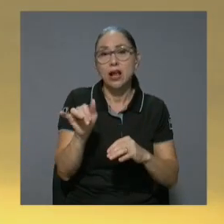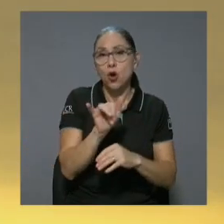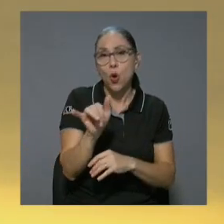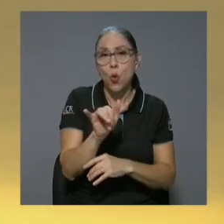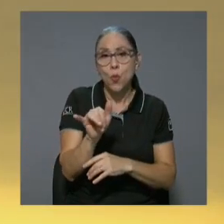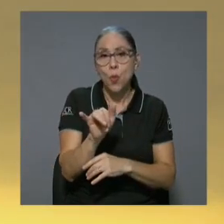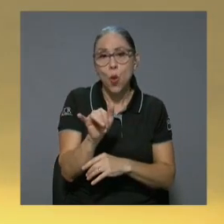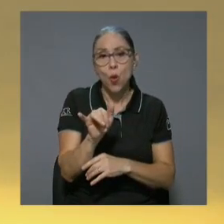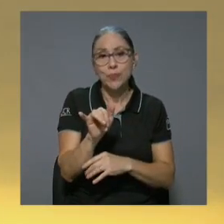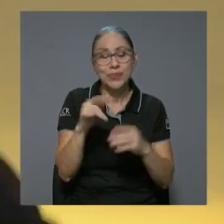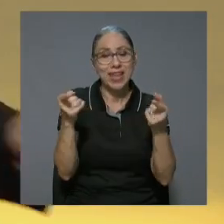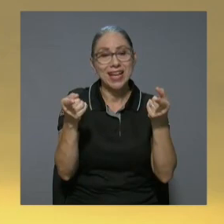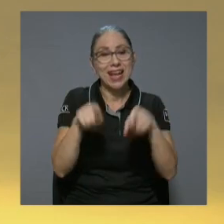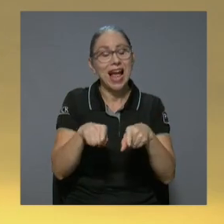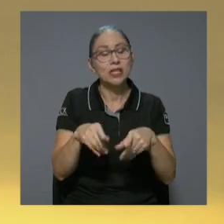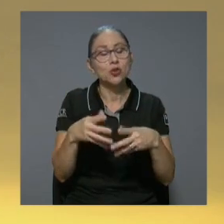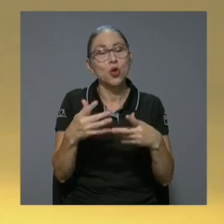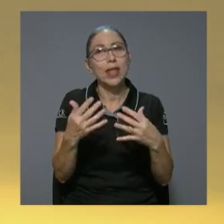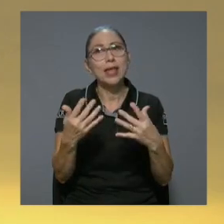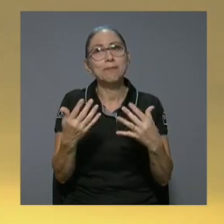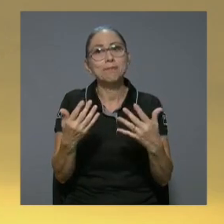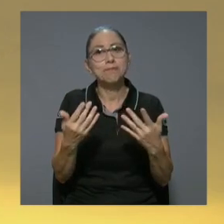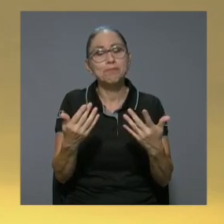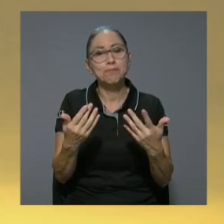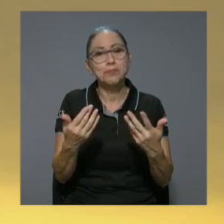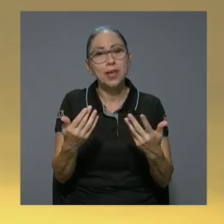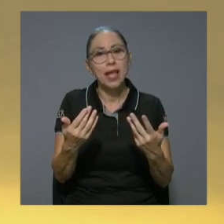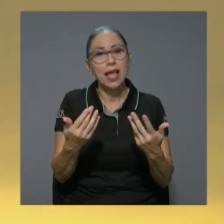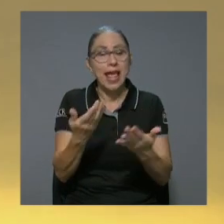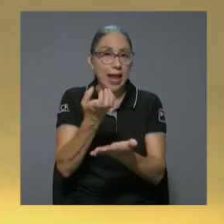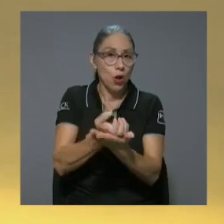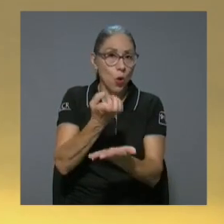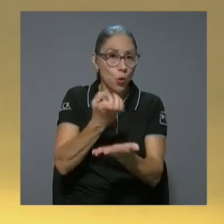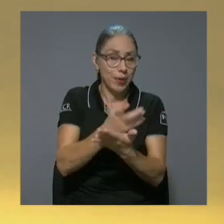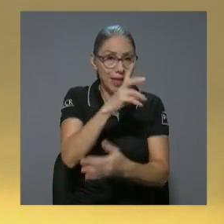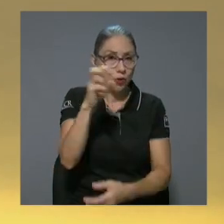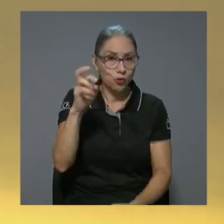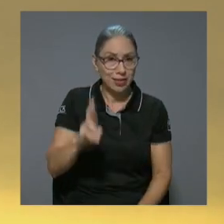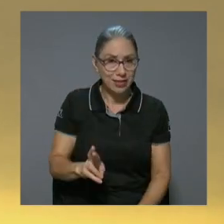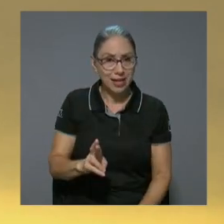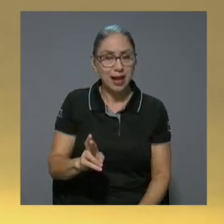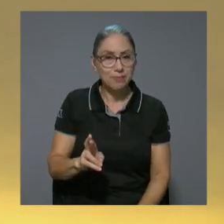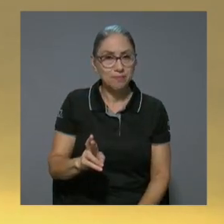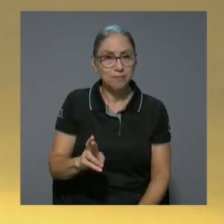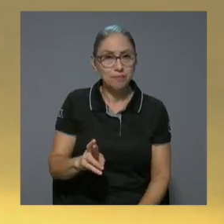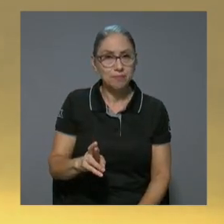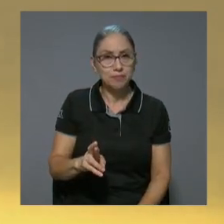en el caso de la economía de Costa Rica,